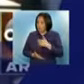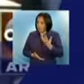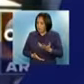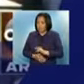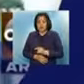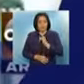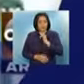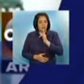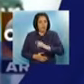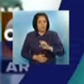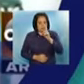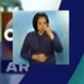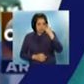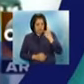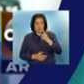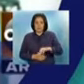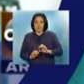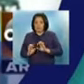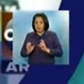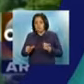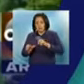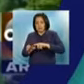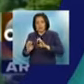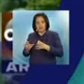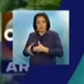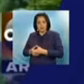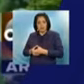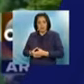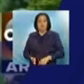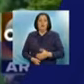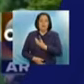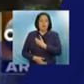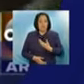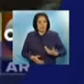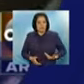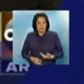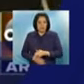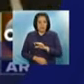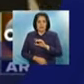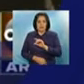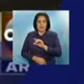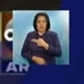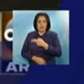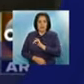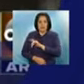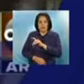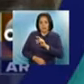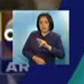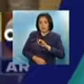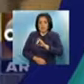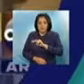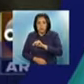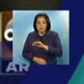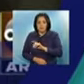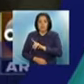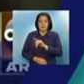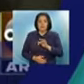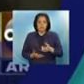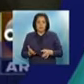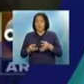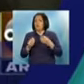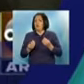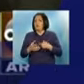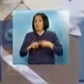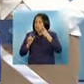Estados Unidos. Es parte del equipo de campaña de la candidata presidencial Hillary Clinton y compartió la historia de cómo hizo realidad su